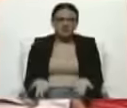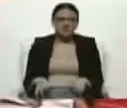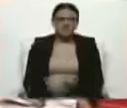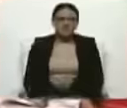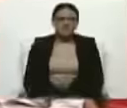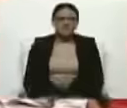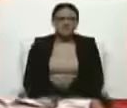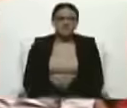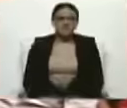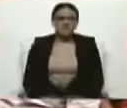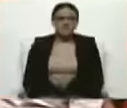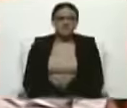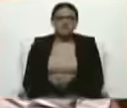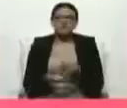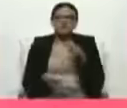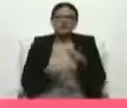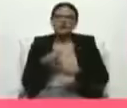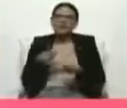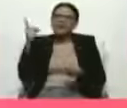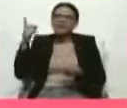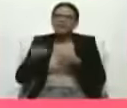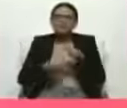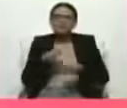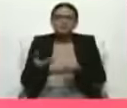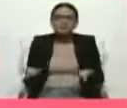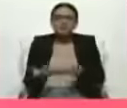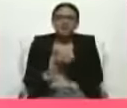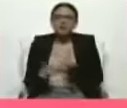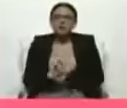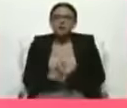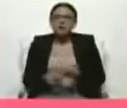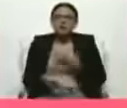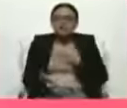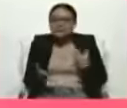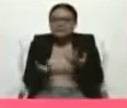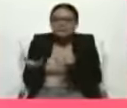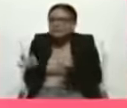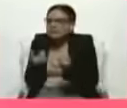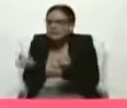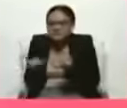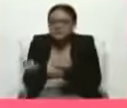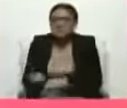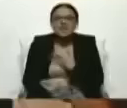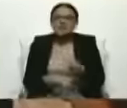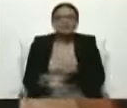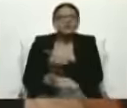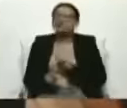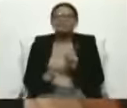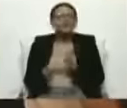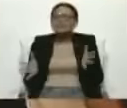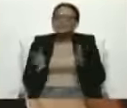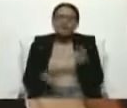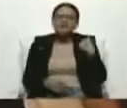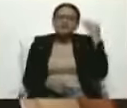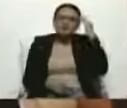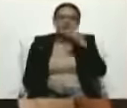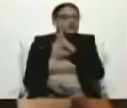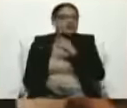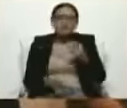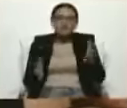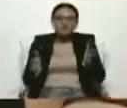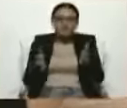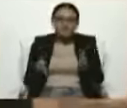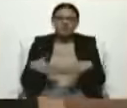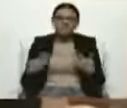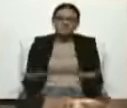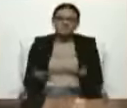¿Qué no darían ellos? Pero se van a quedar con las ganas. Se van a quedar con las ganas. Entonces